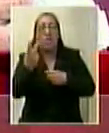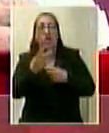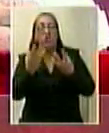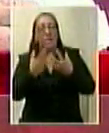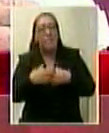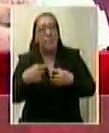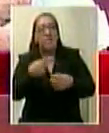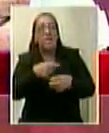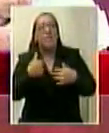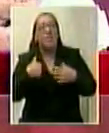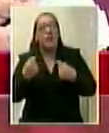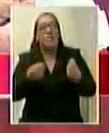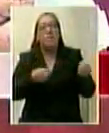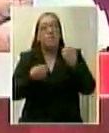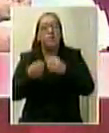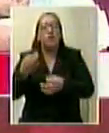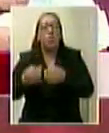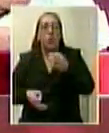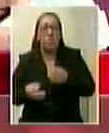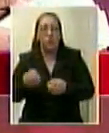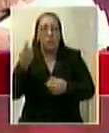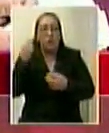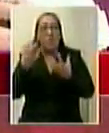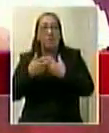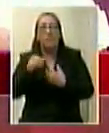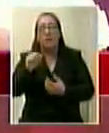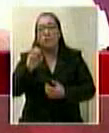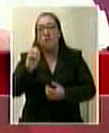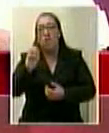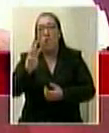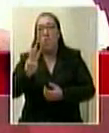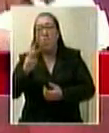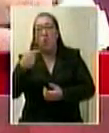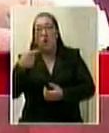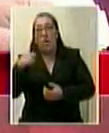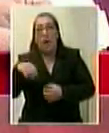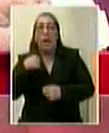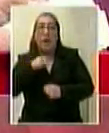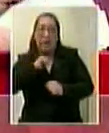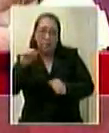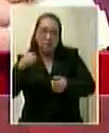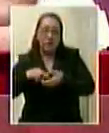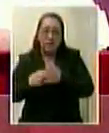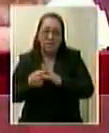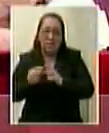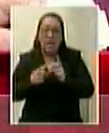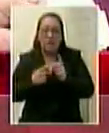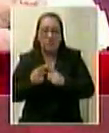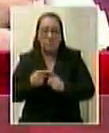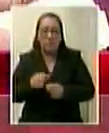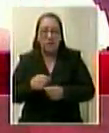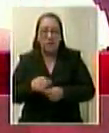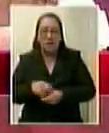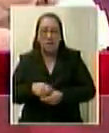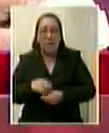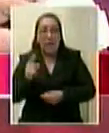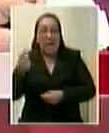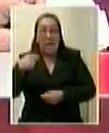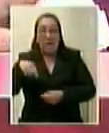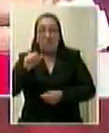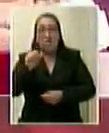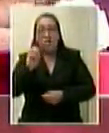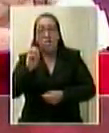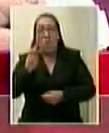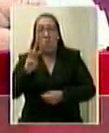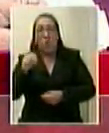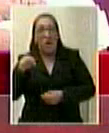contenciosas administrativas interpuestas por Shogun, toda vez que en el ámbito administrativo a Shogun no se le había dado la razón